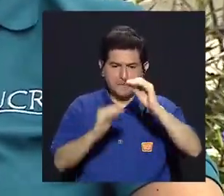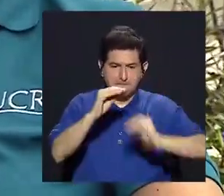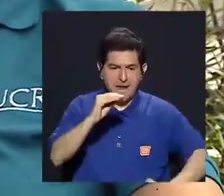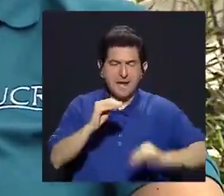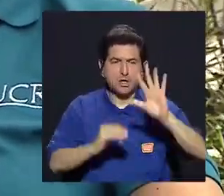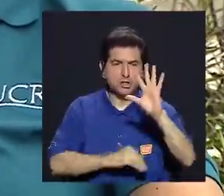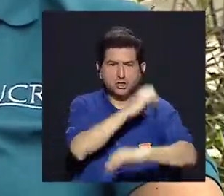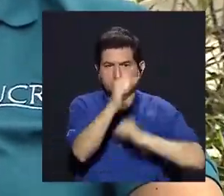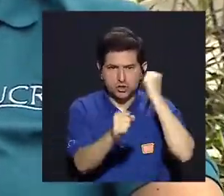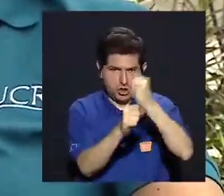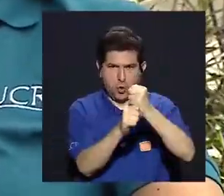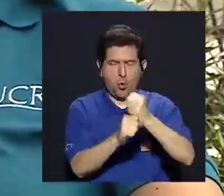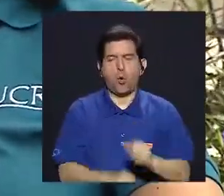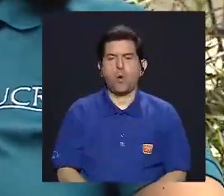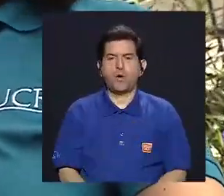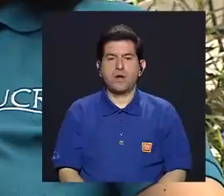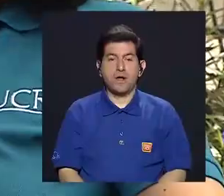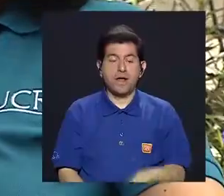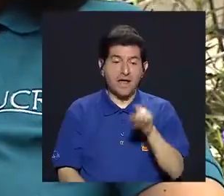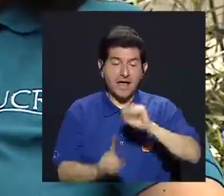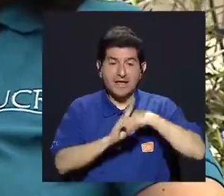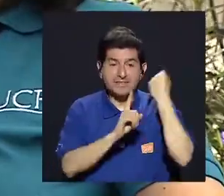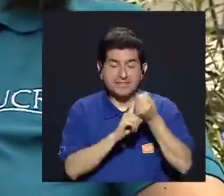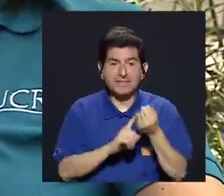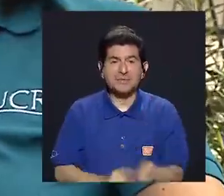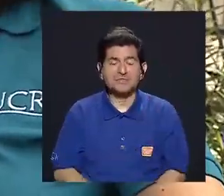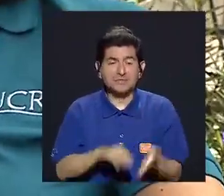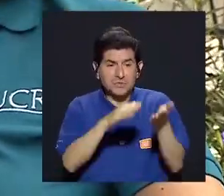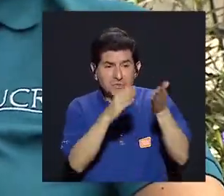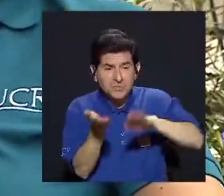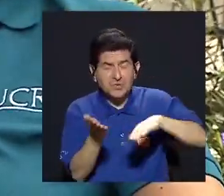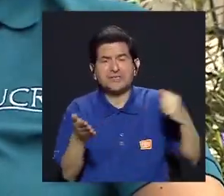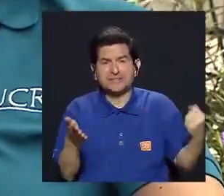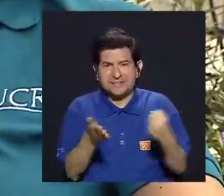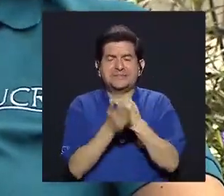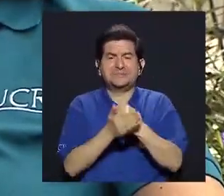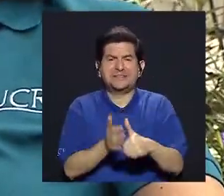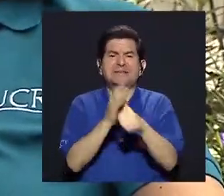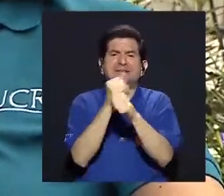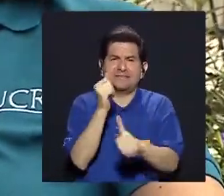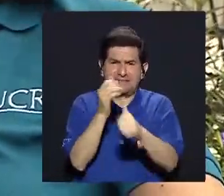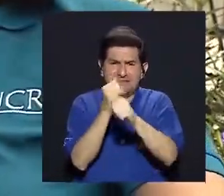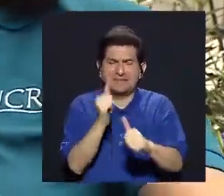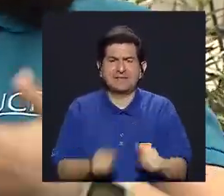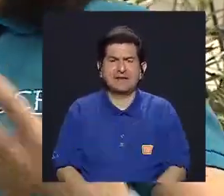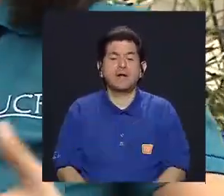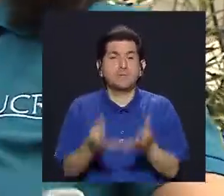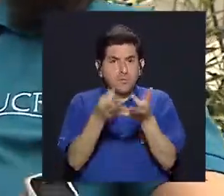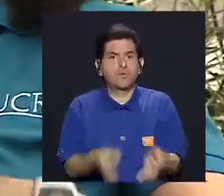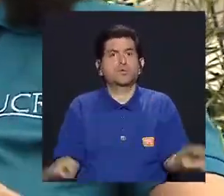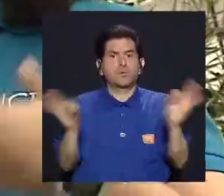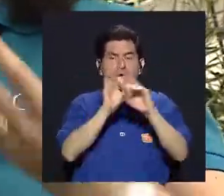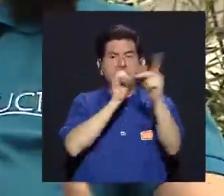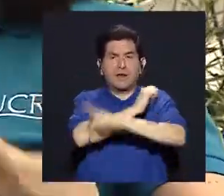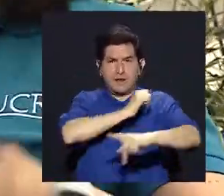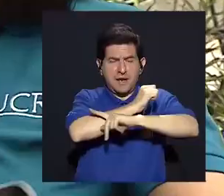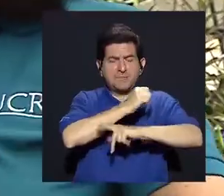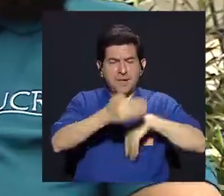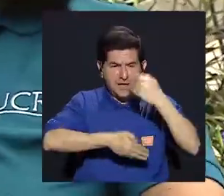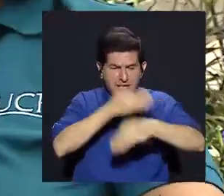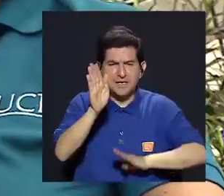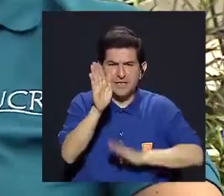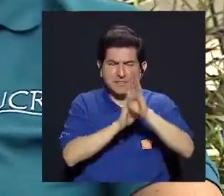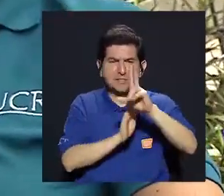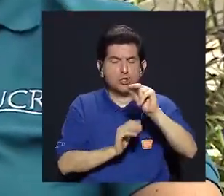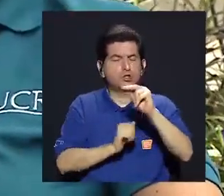5 años entonces en términos de morbilidad y de mortalidad también lamentablemente la diarrea es más significativa en países en vías de